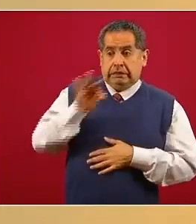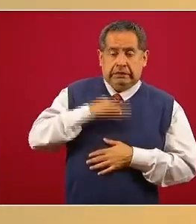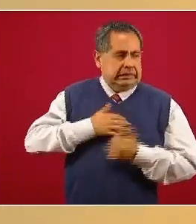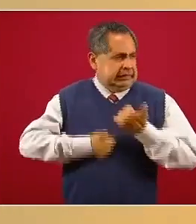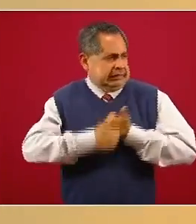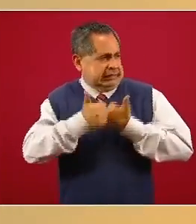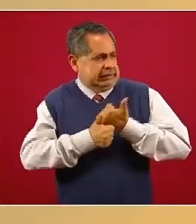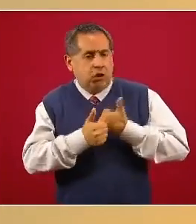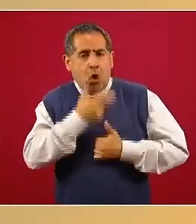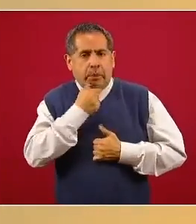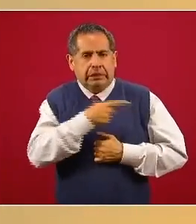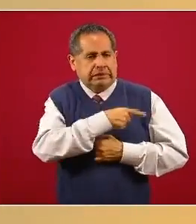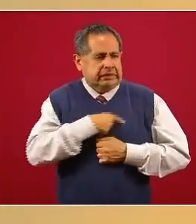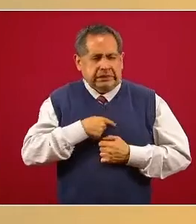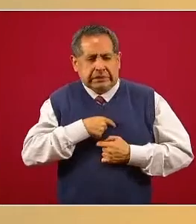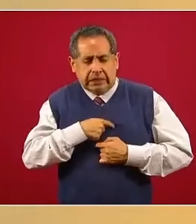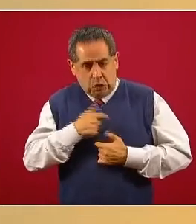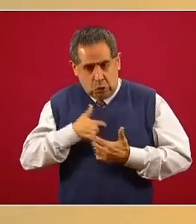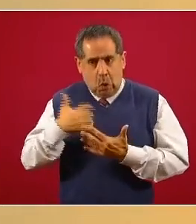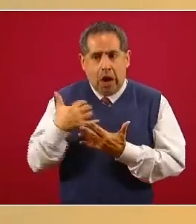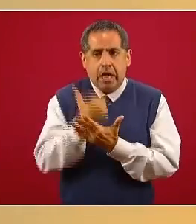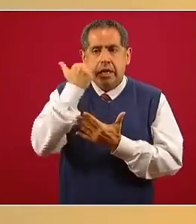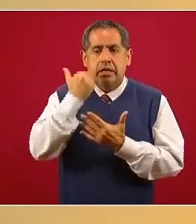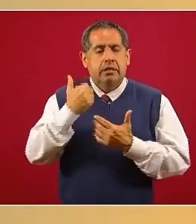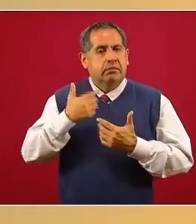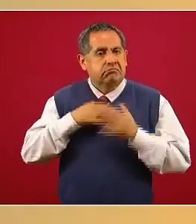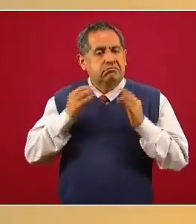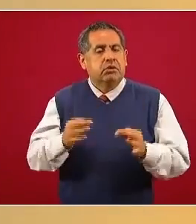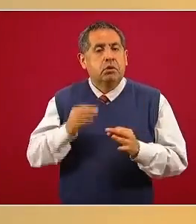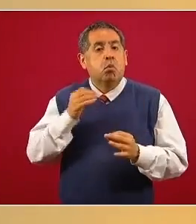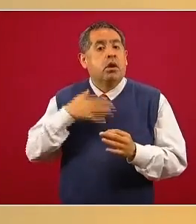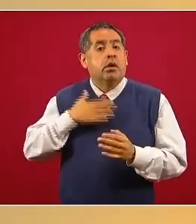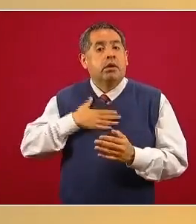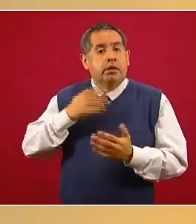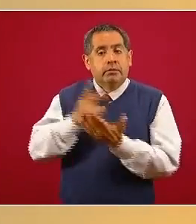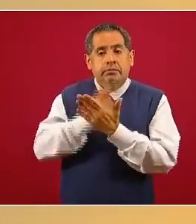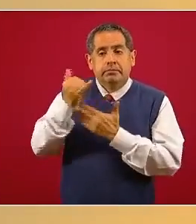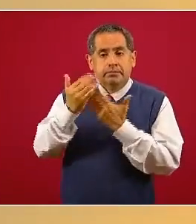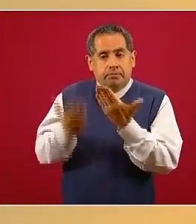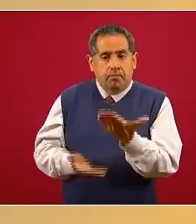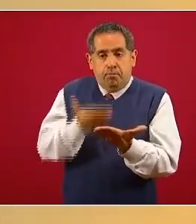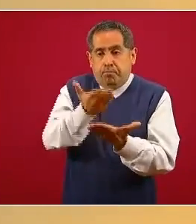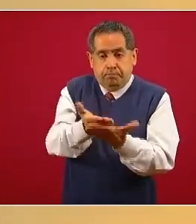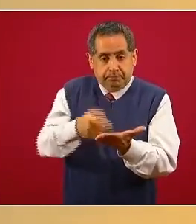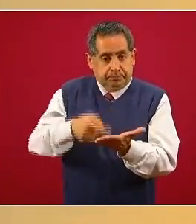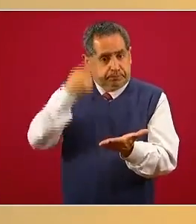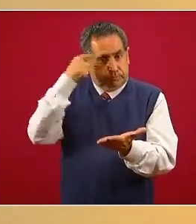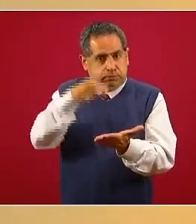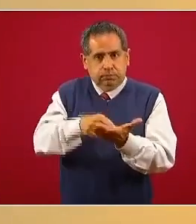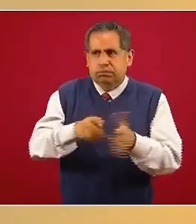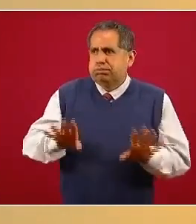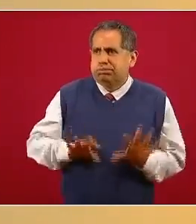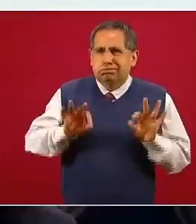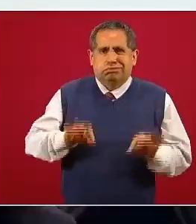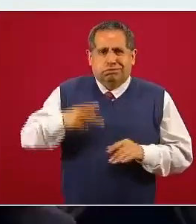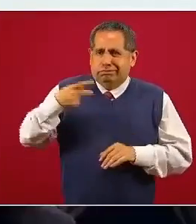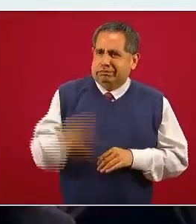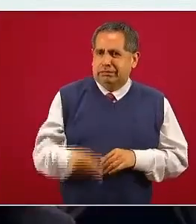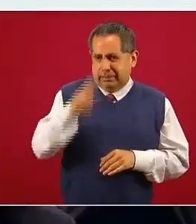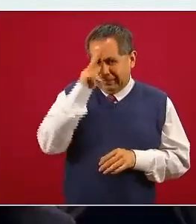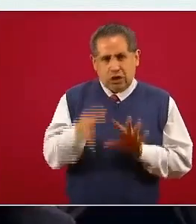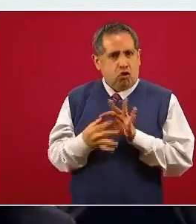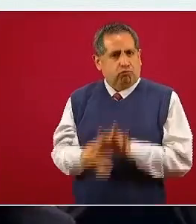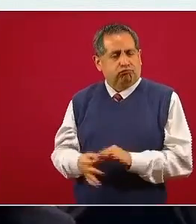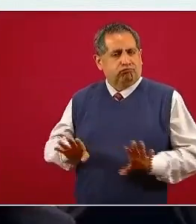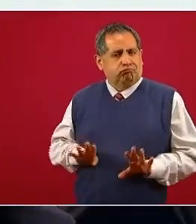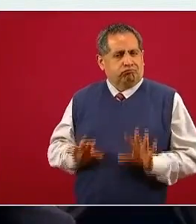gané. Y gané porque el proyecto de trabajo que presenté era el que más se adecuaba a la realidad de México. Así